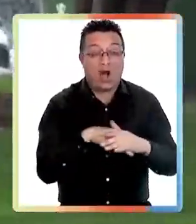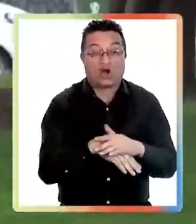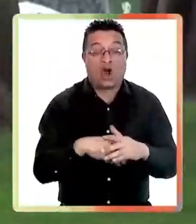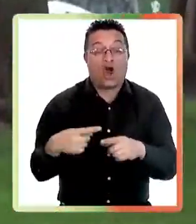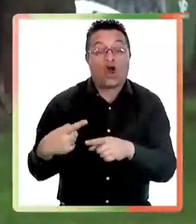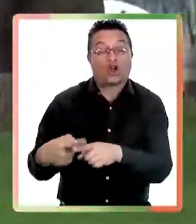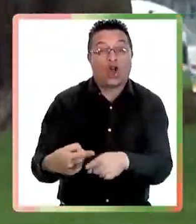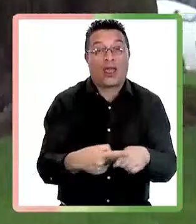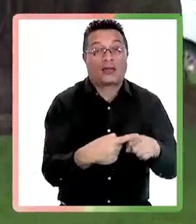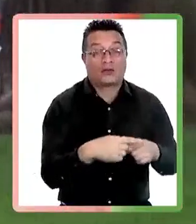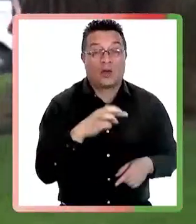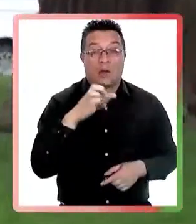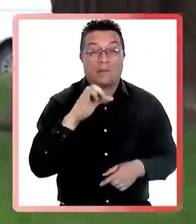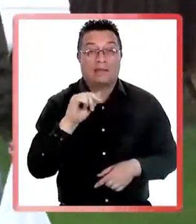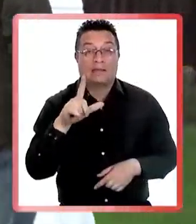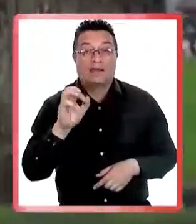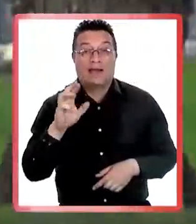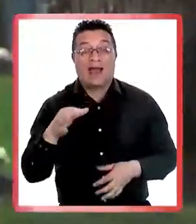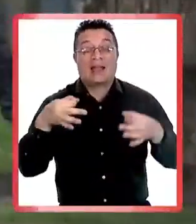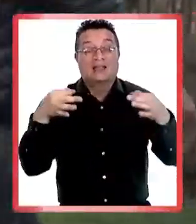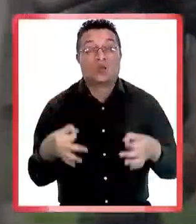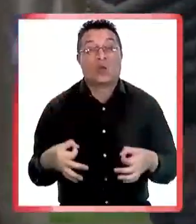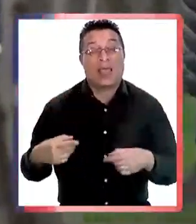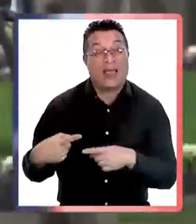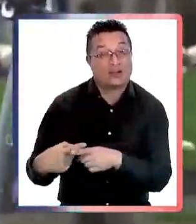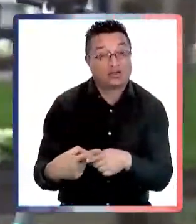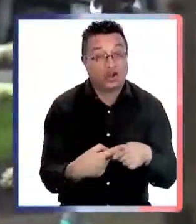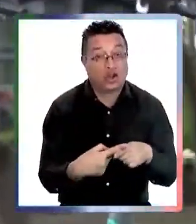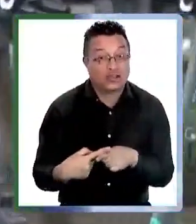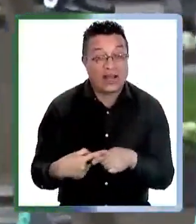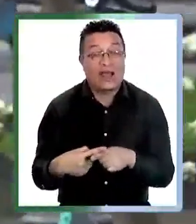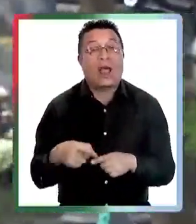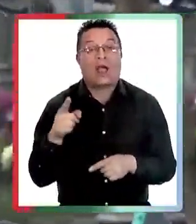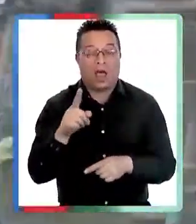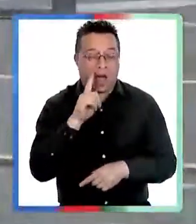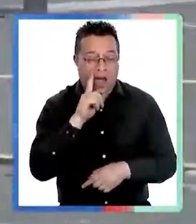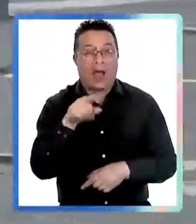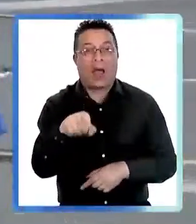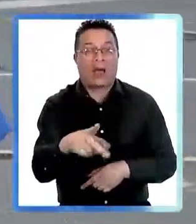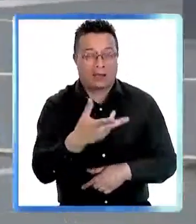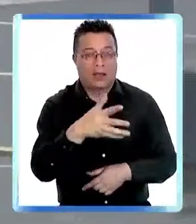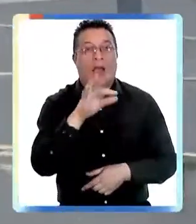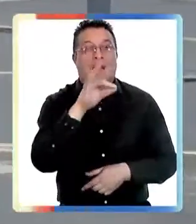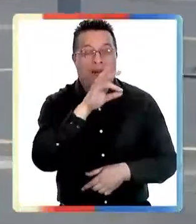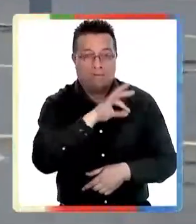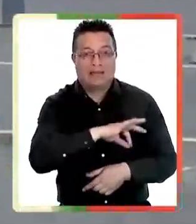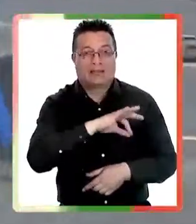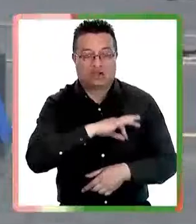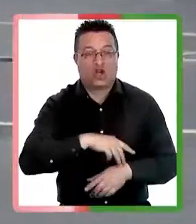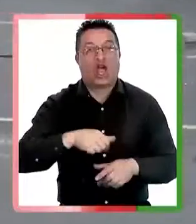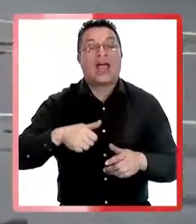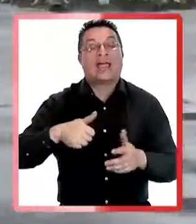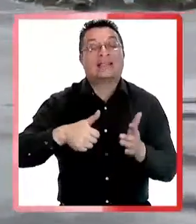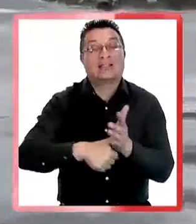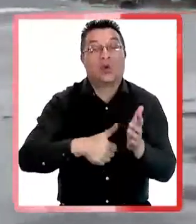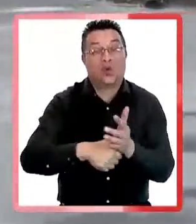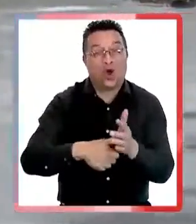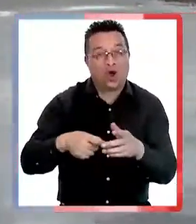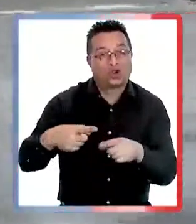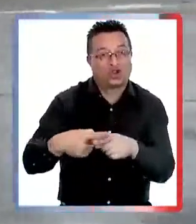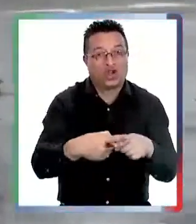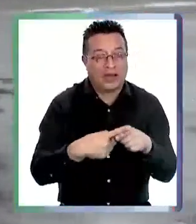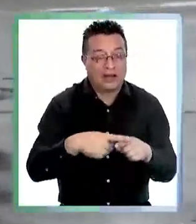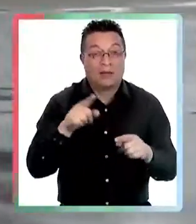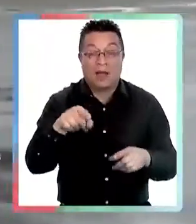colectivo, que lo vamos a llamar el pilar de la seguridad social, va a haber una pensión del seguro social. Por lo tanto,